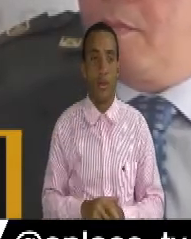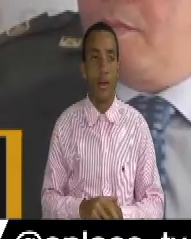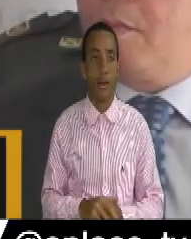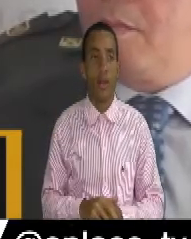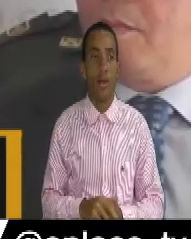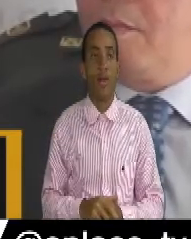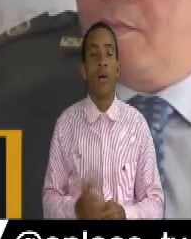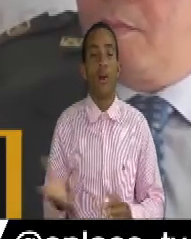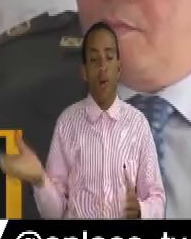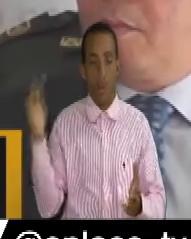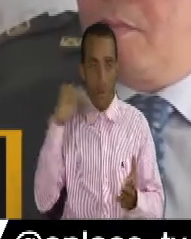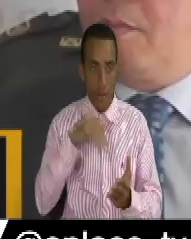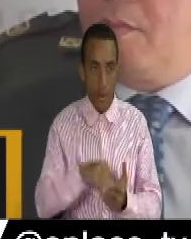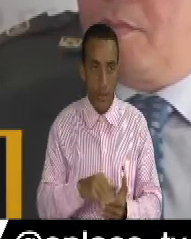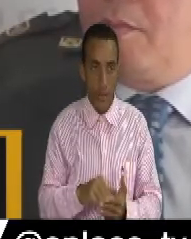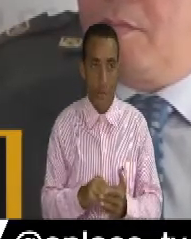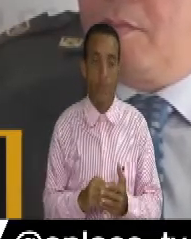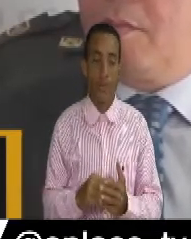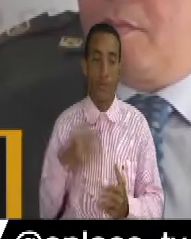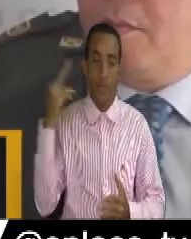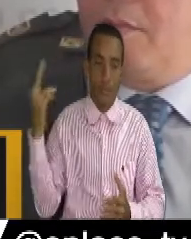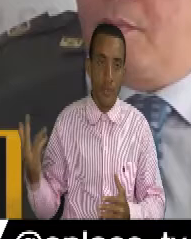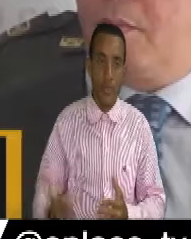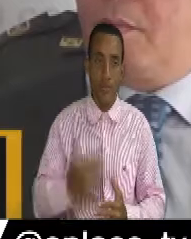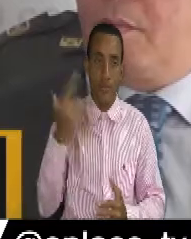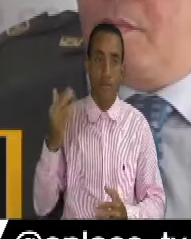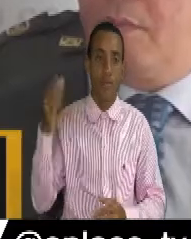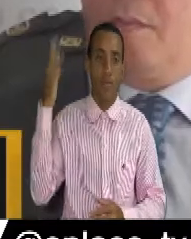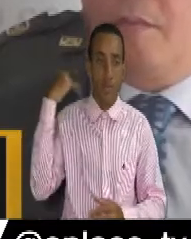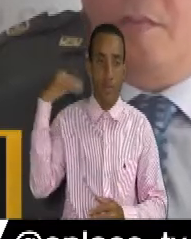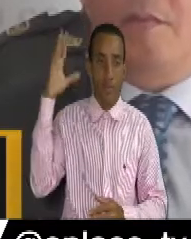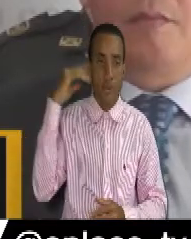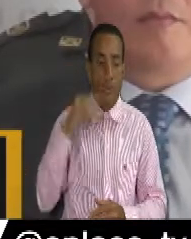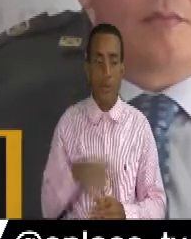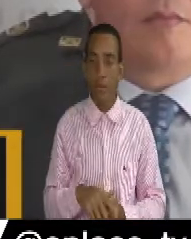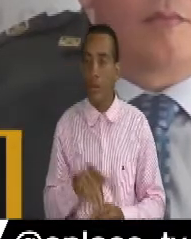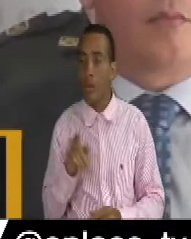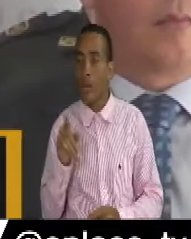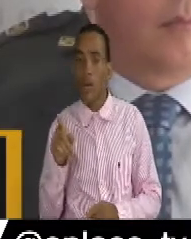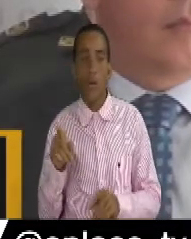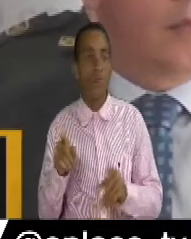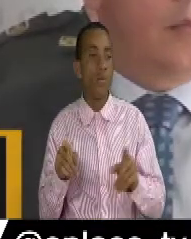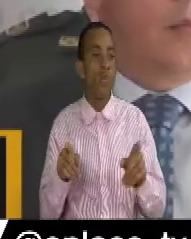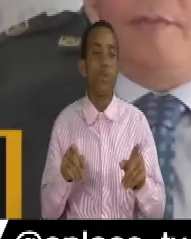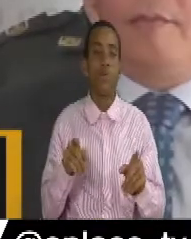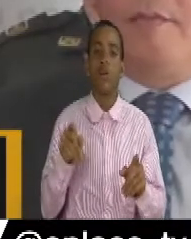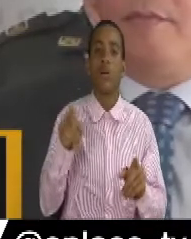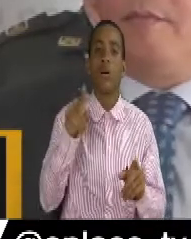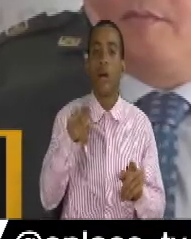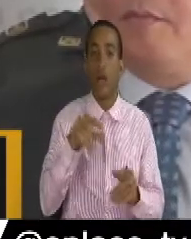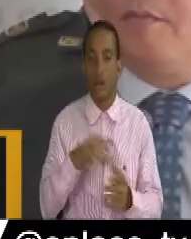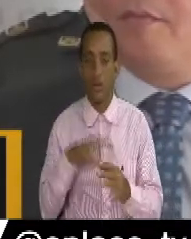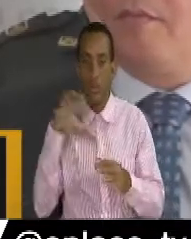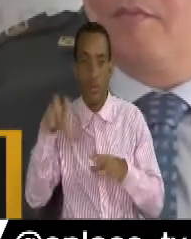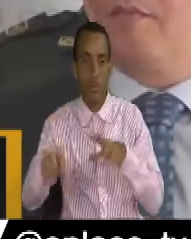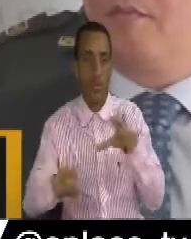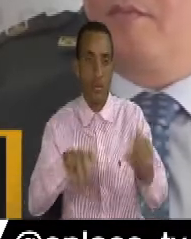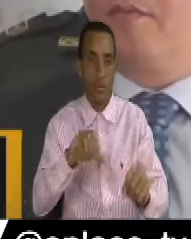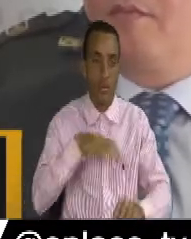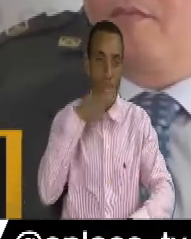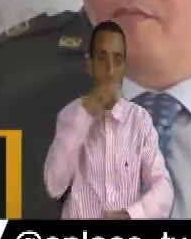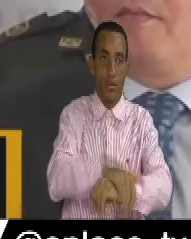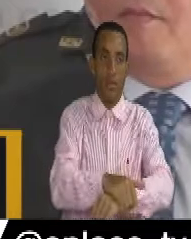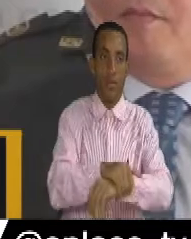Asimismo, nuevamente, de retomar las antiguas áreas de injerencia de este mismo frente. Con esta captura se